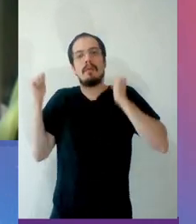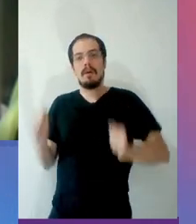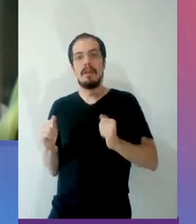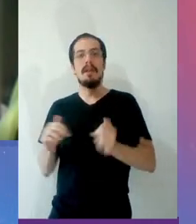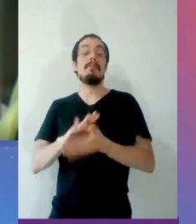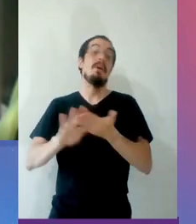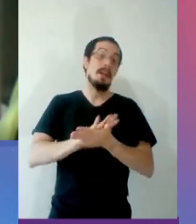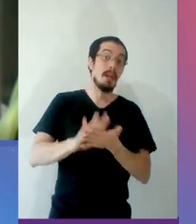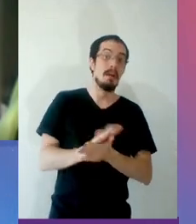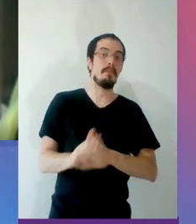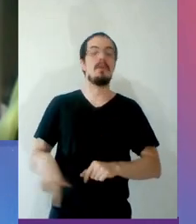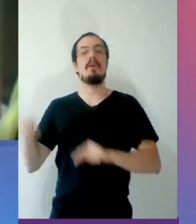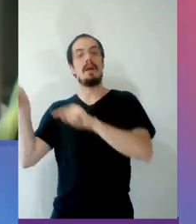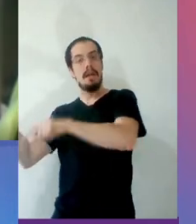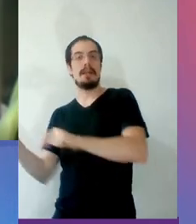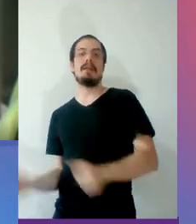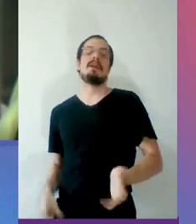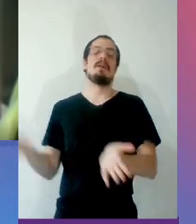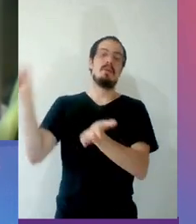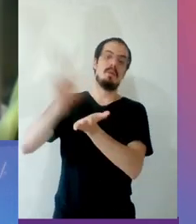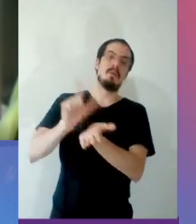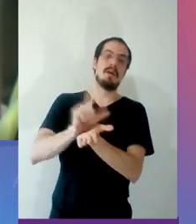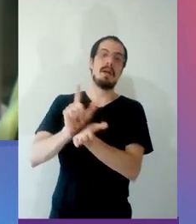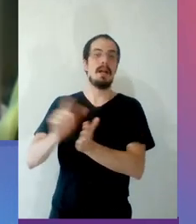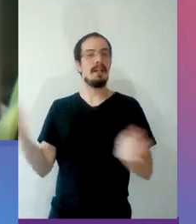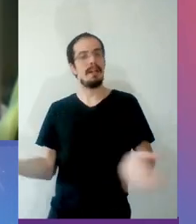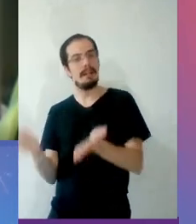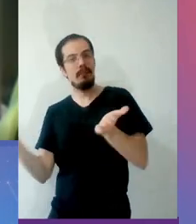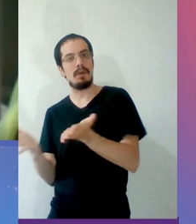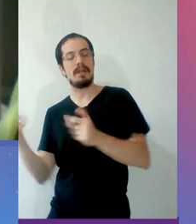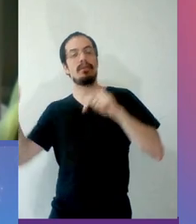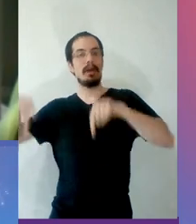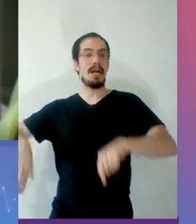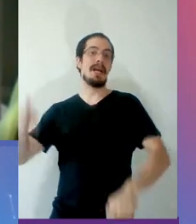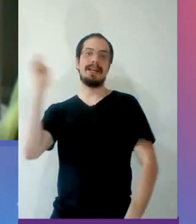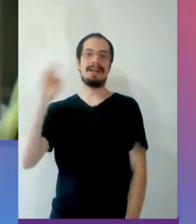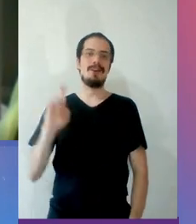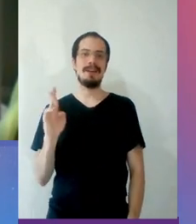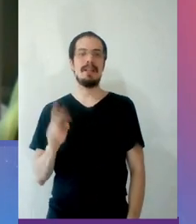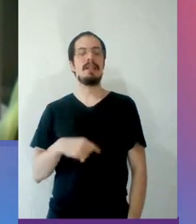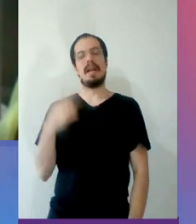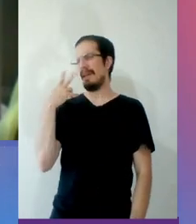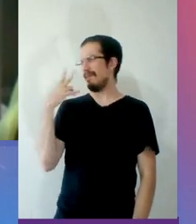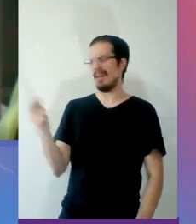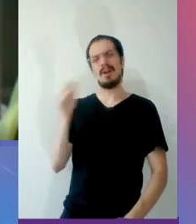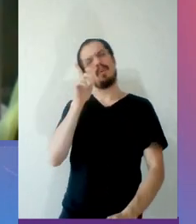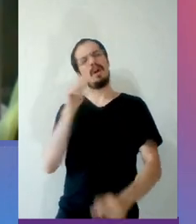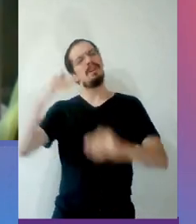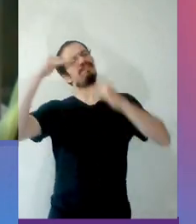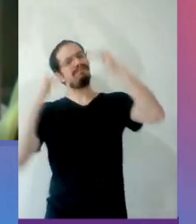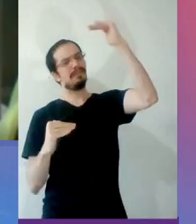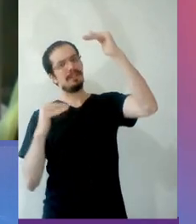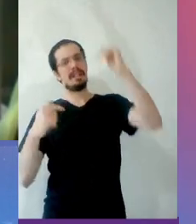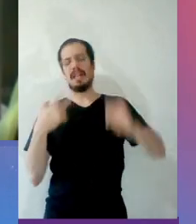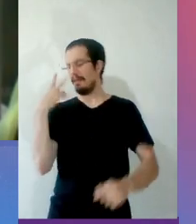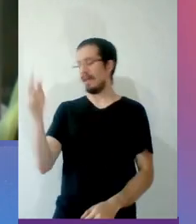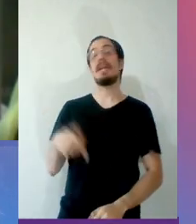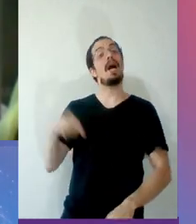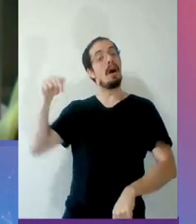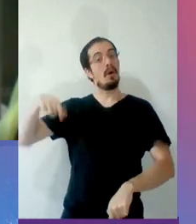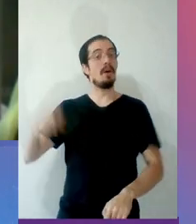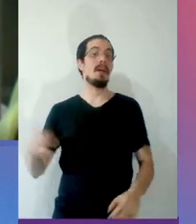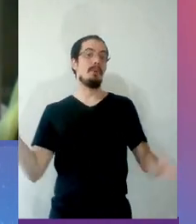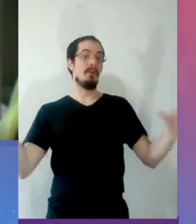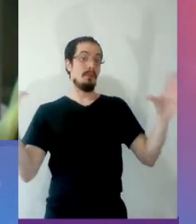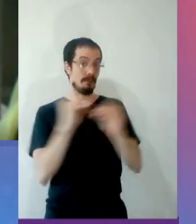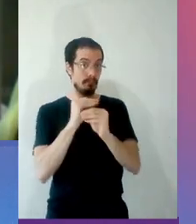estas salas de estimulación en nuestra comuna. Y viendo las brechas, ya para terminar y bien cortito, las brechas